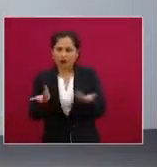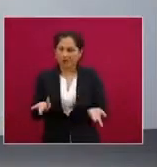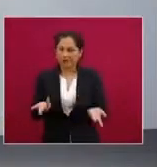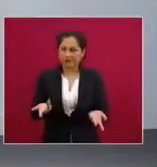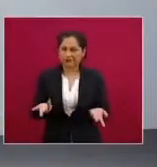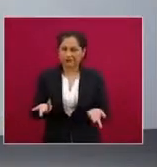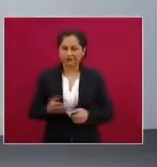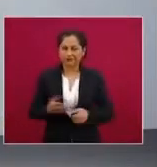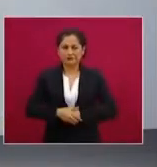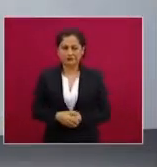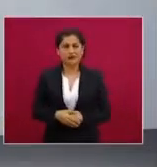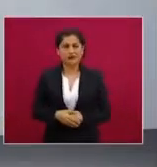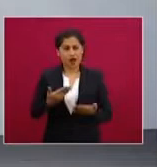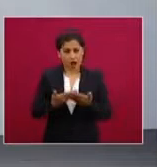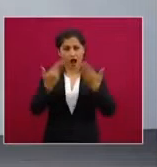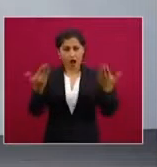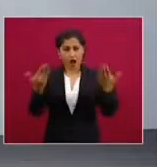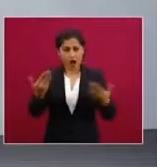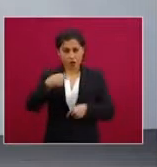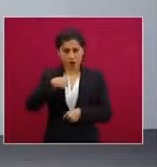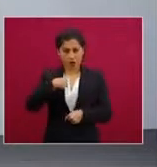Ahora yo le sugerí, ojalá y me haya hecho caso,